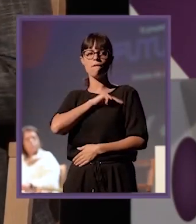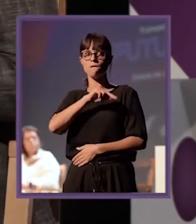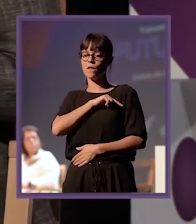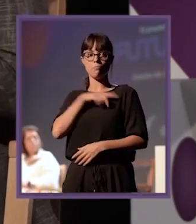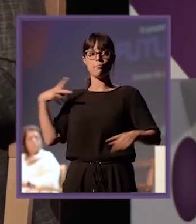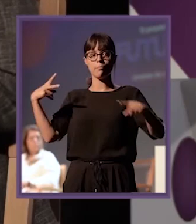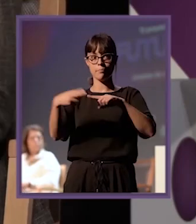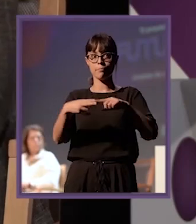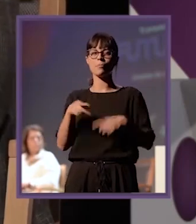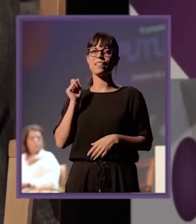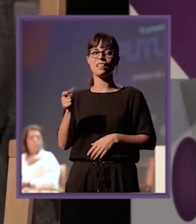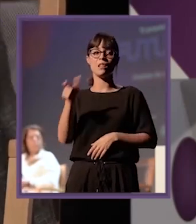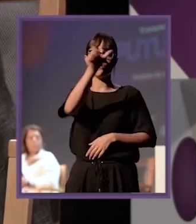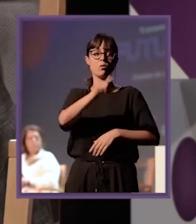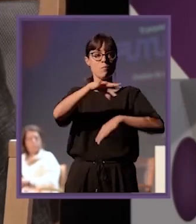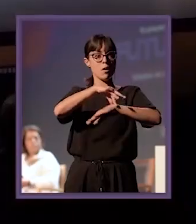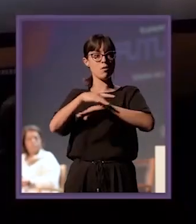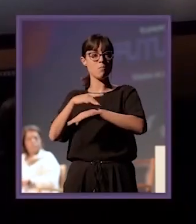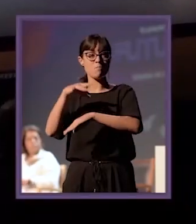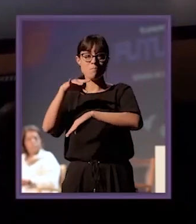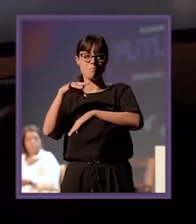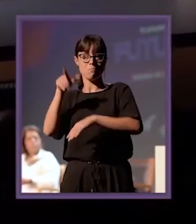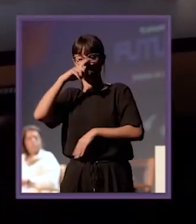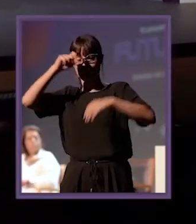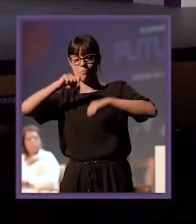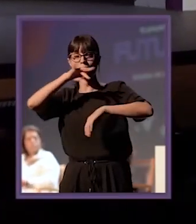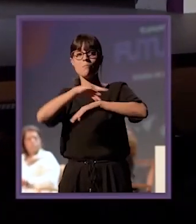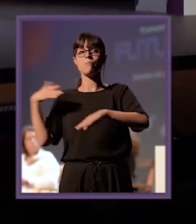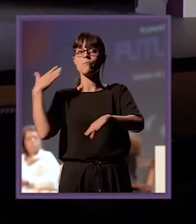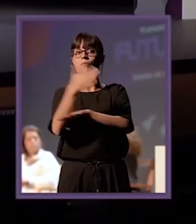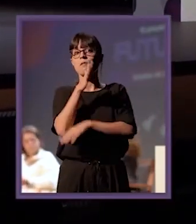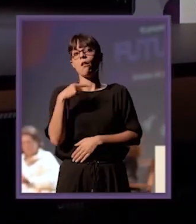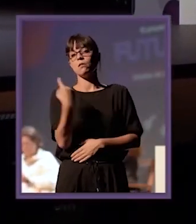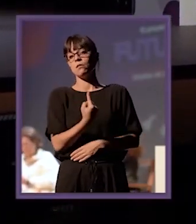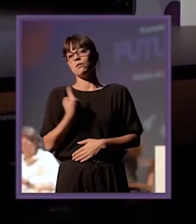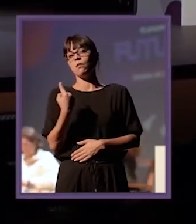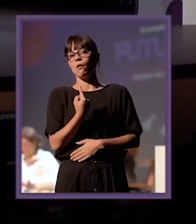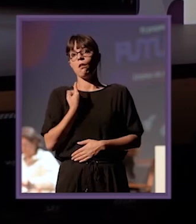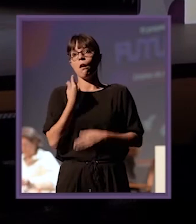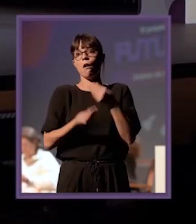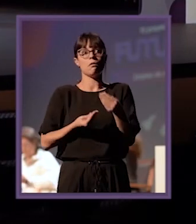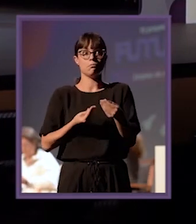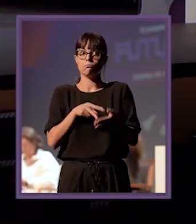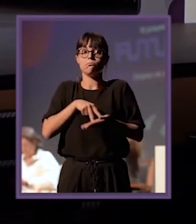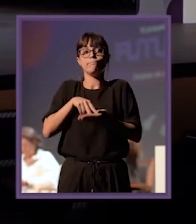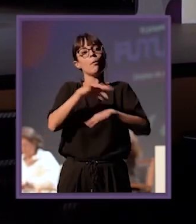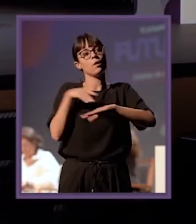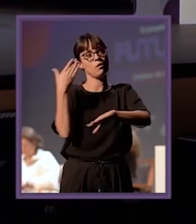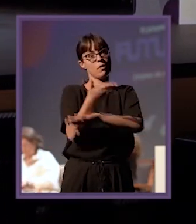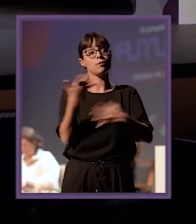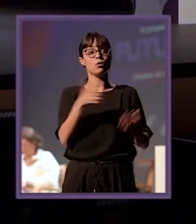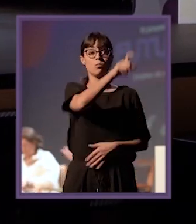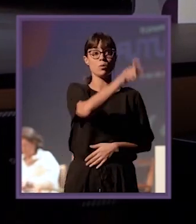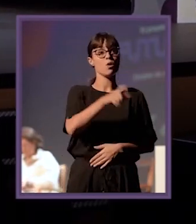muchas veces vayan a los médicos porque se sienten solas y no tienen nada que hacer durante el día. Pues siguen cuidando, como cuidan de sus nietos, ahora cuidan de estos